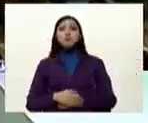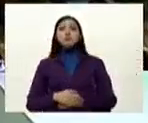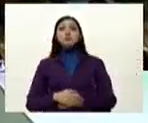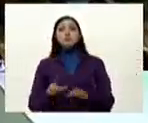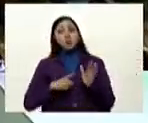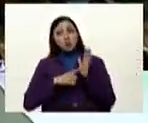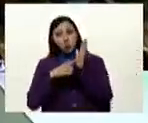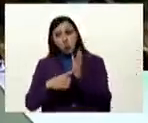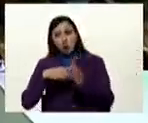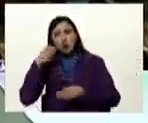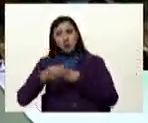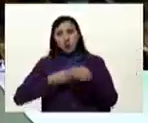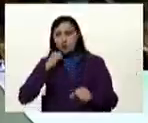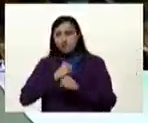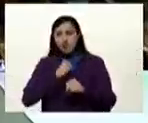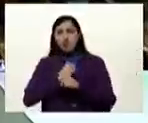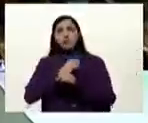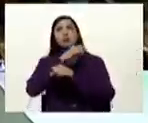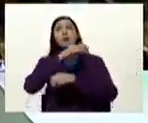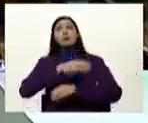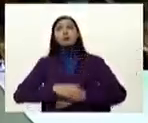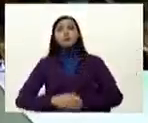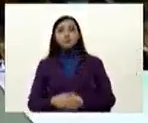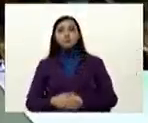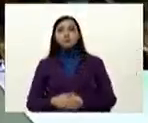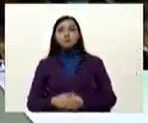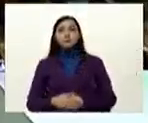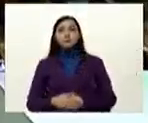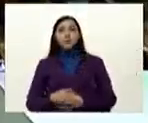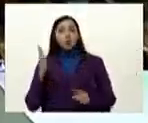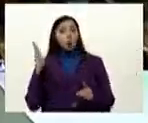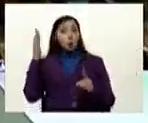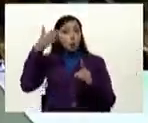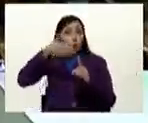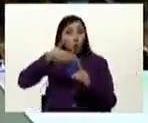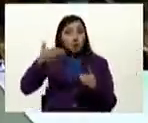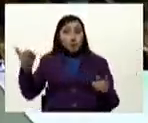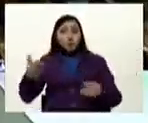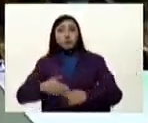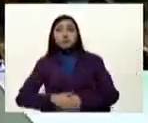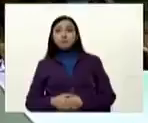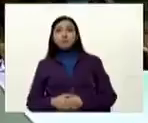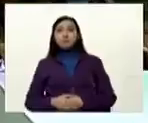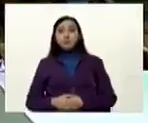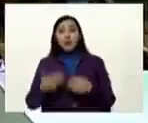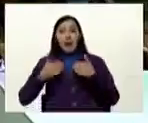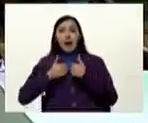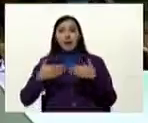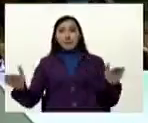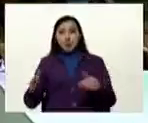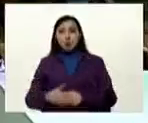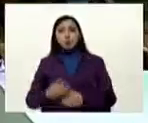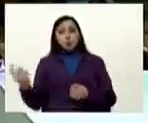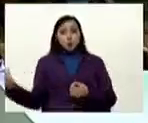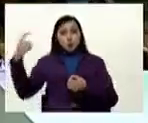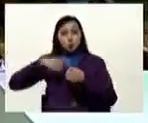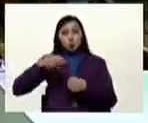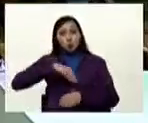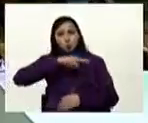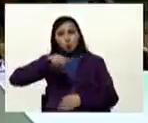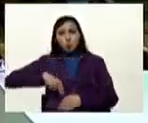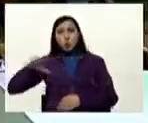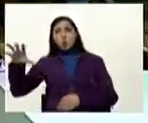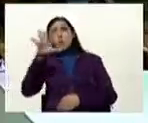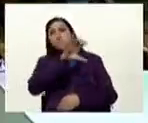convertirlas en acciones prácticas que tengan como objetivo la apertura y la inclusión de nuestros